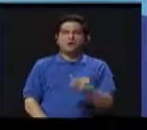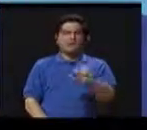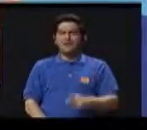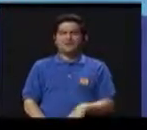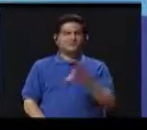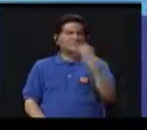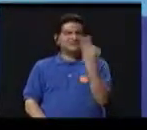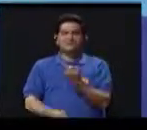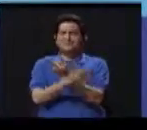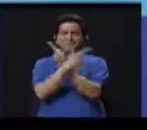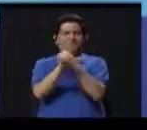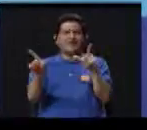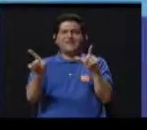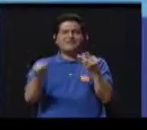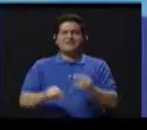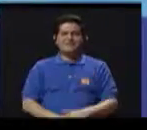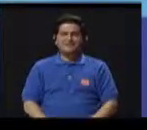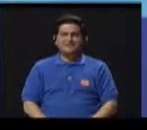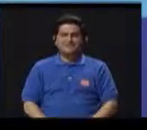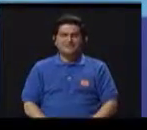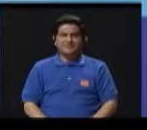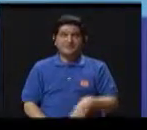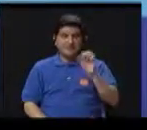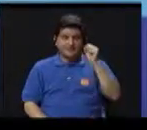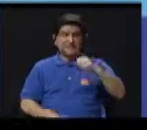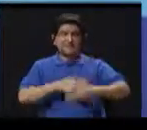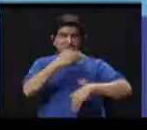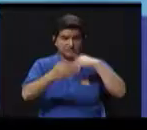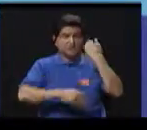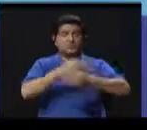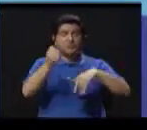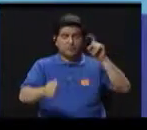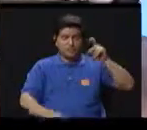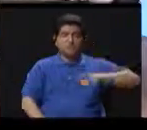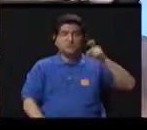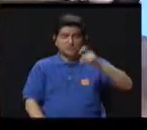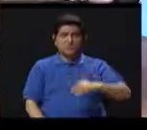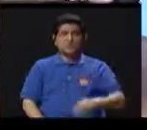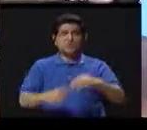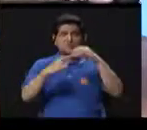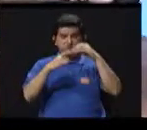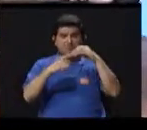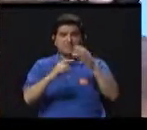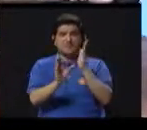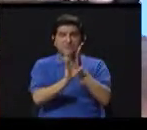tan, tan frescos, tan espontáneos? Bueno, sí fue un proceso que tuvimos